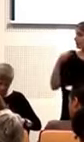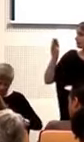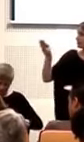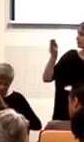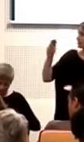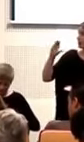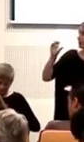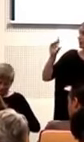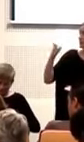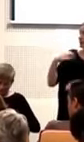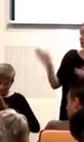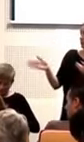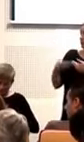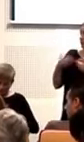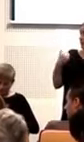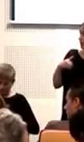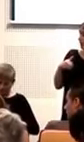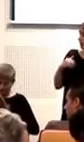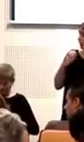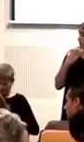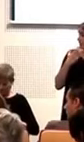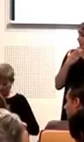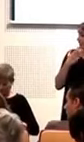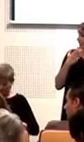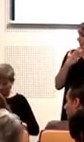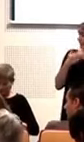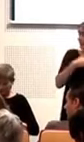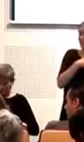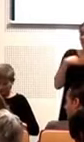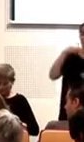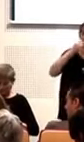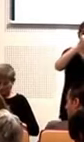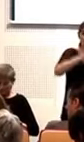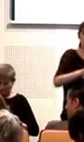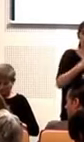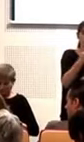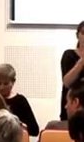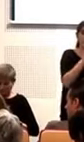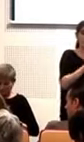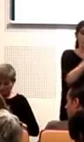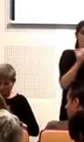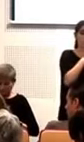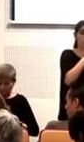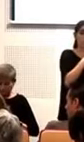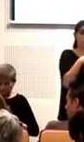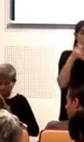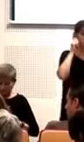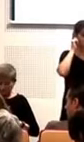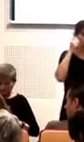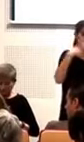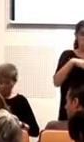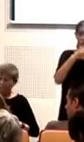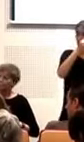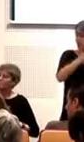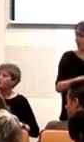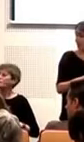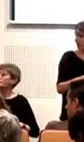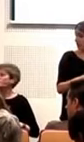poder clausurar las jornadas. El que quiera se puede quedar, que pondremos después el vídeo sobre la Comisión de la Mujer para que sepáis un poquito lo que